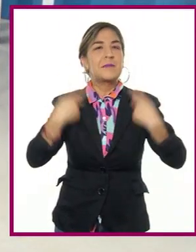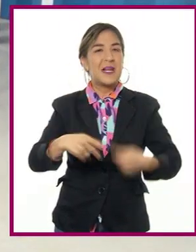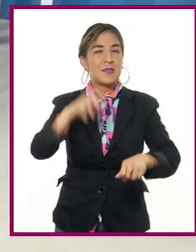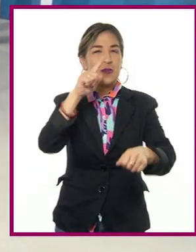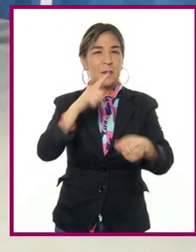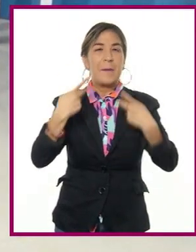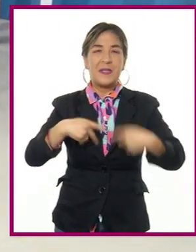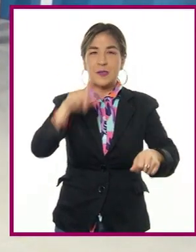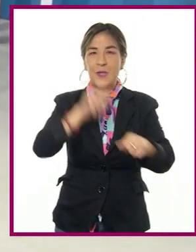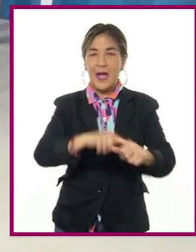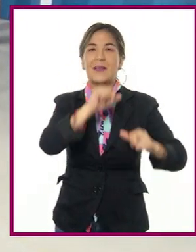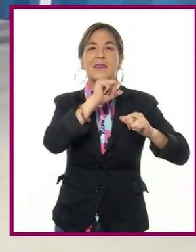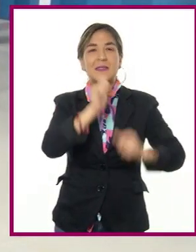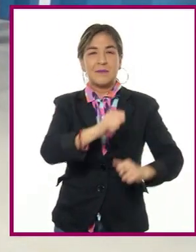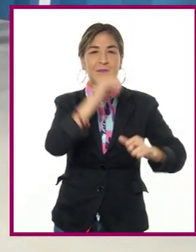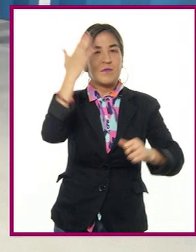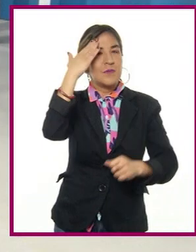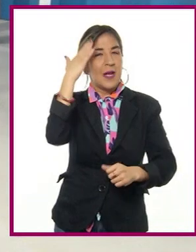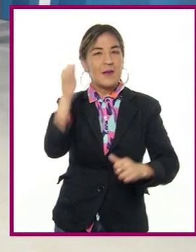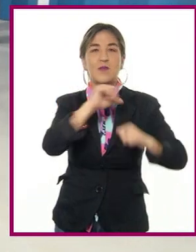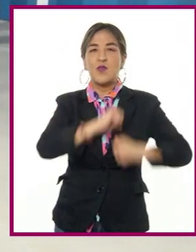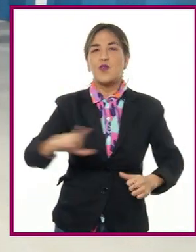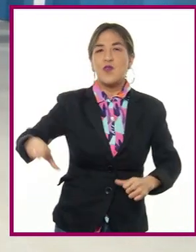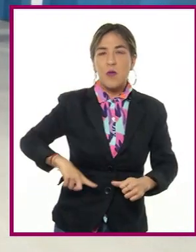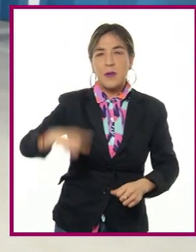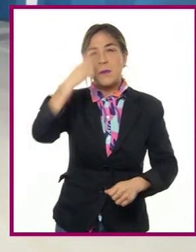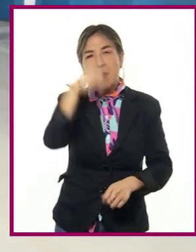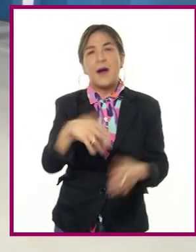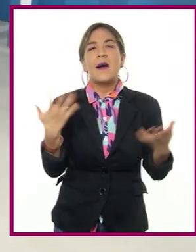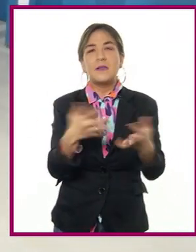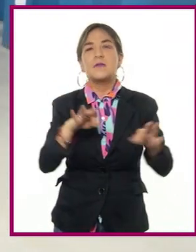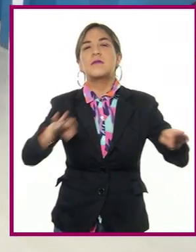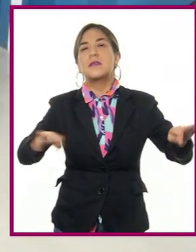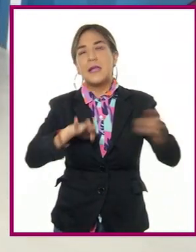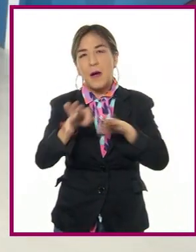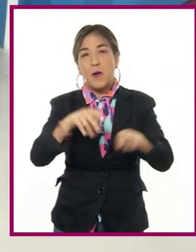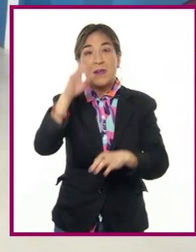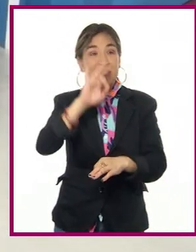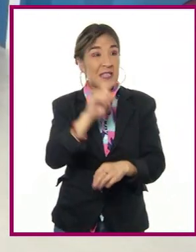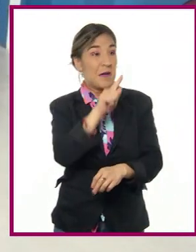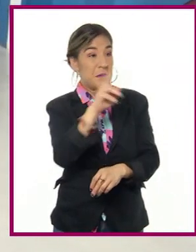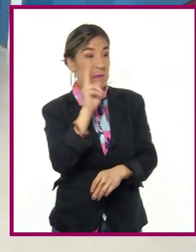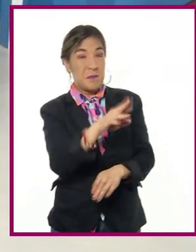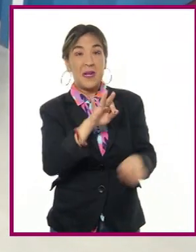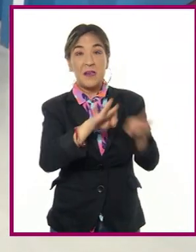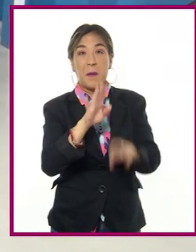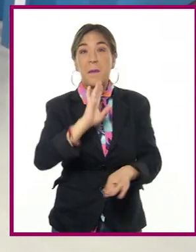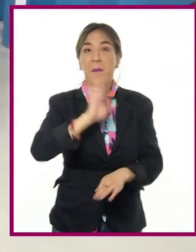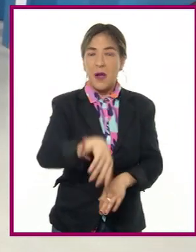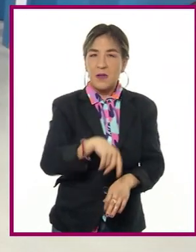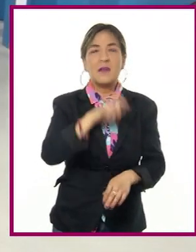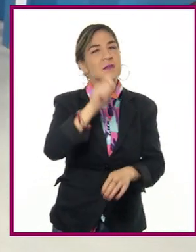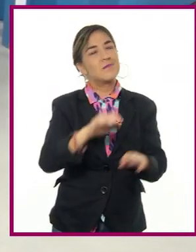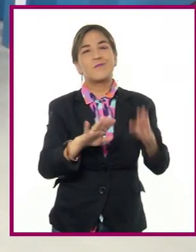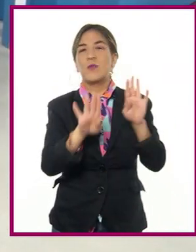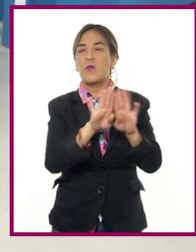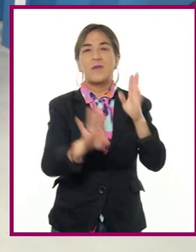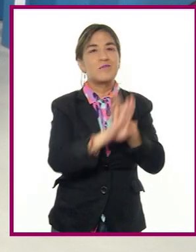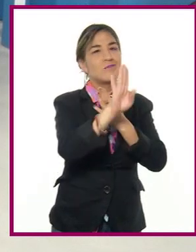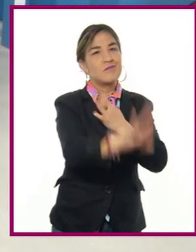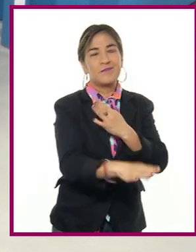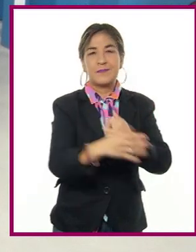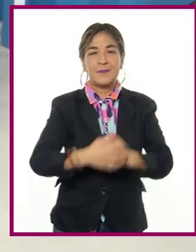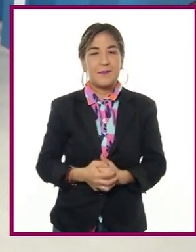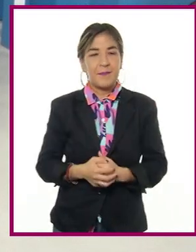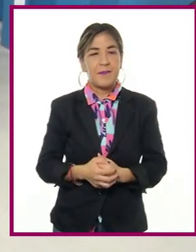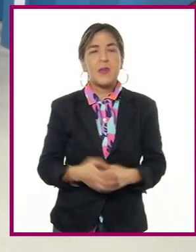actuación de las y los servidores públicos y activando los mecanismos para impedir que su desempeño se aleje de la ley.